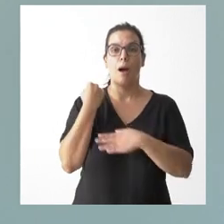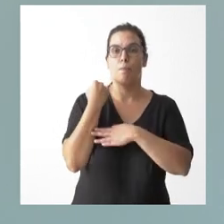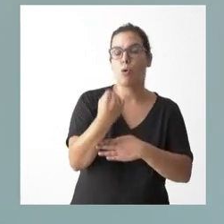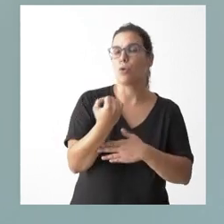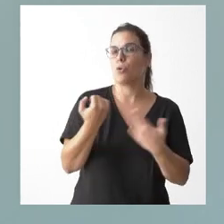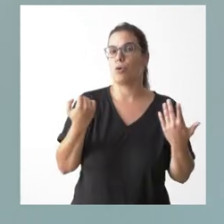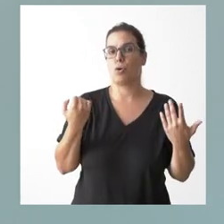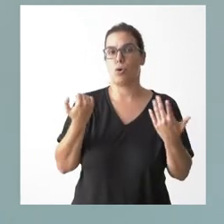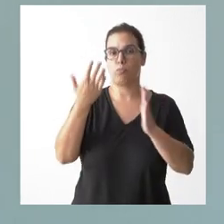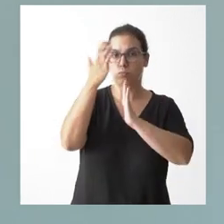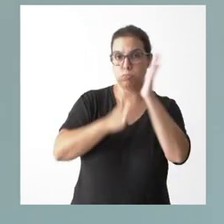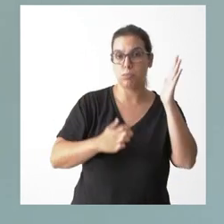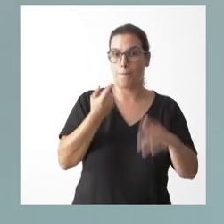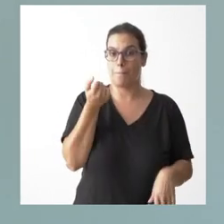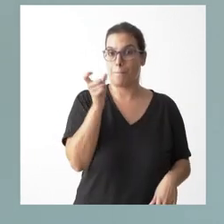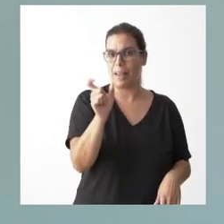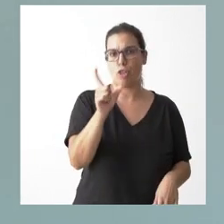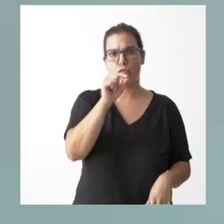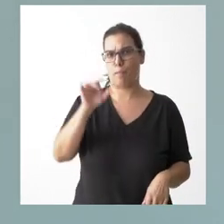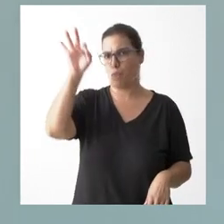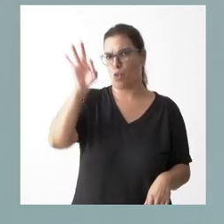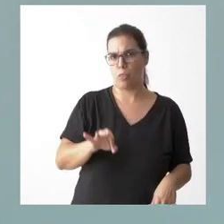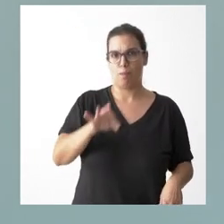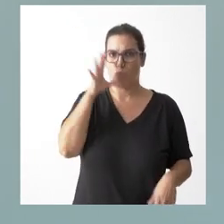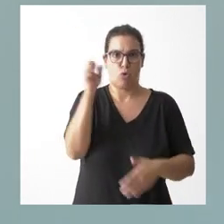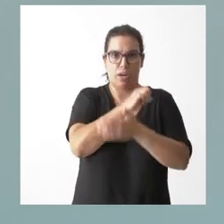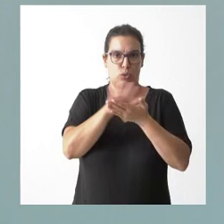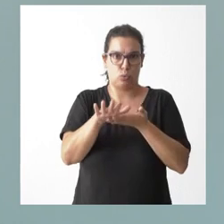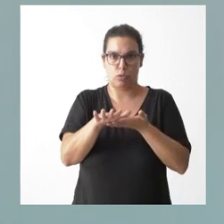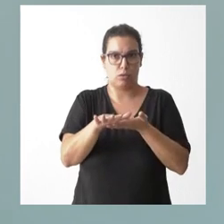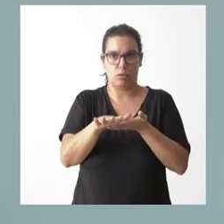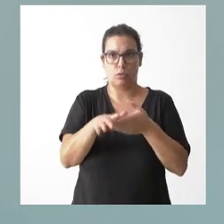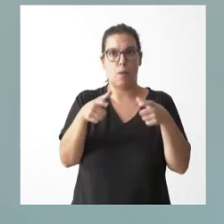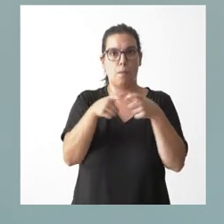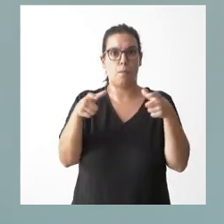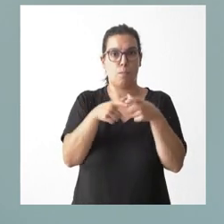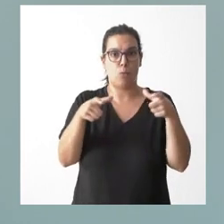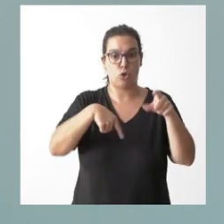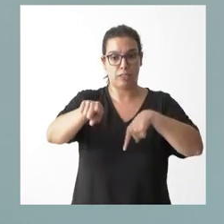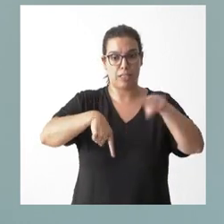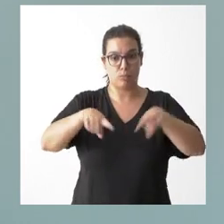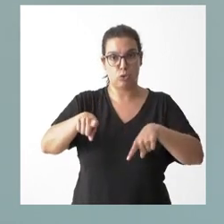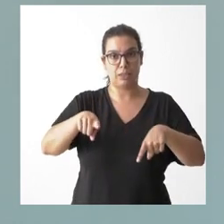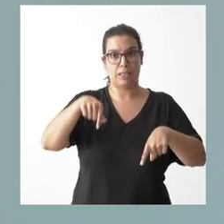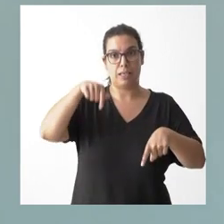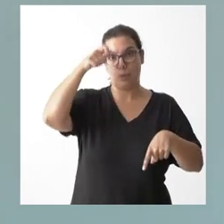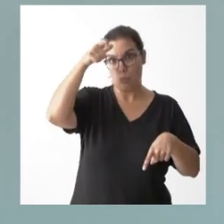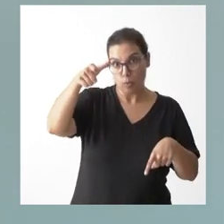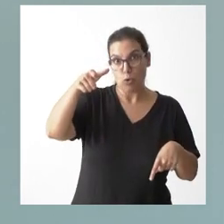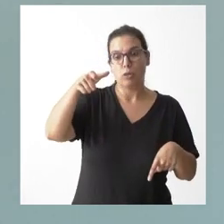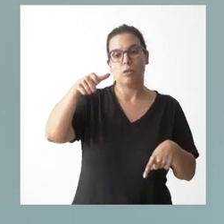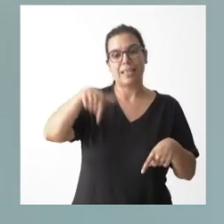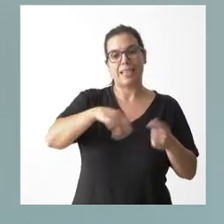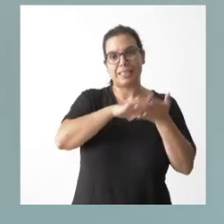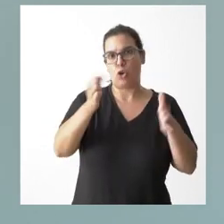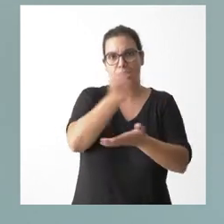la rebaja del precio llega al 100% porque es gratuito. El bono transporte rural en Castilla y León es gratuito y, por tanto, ahí